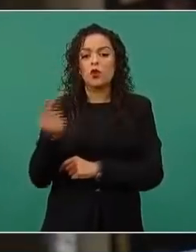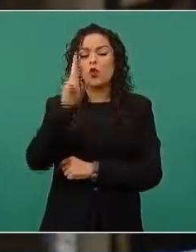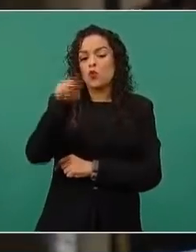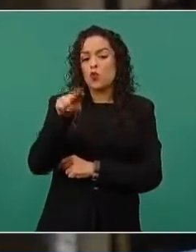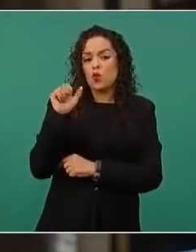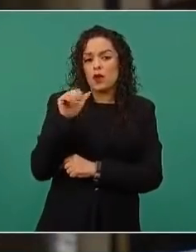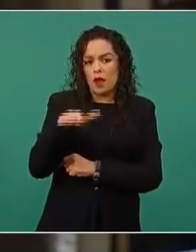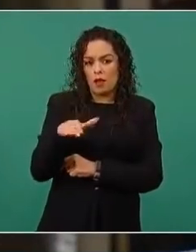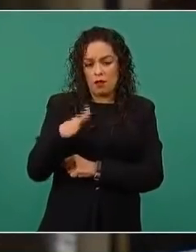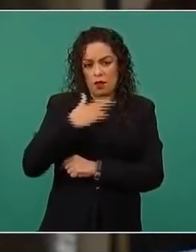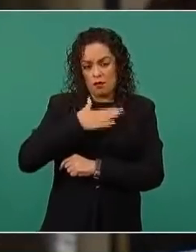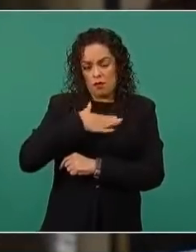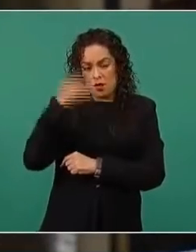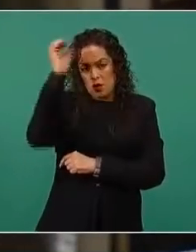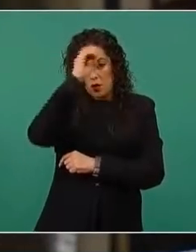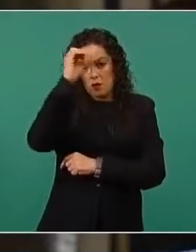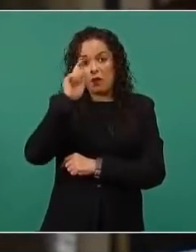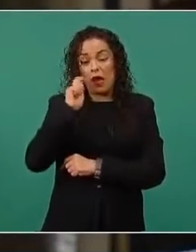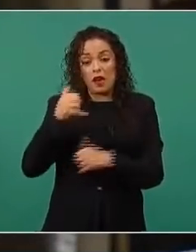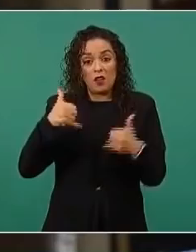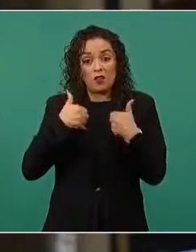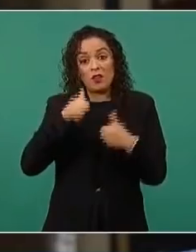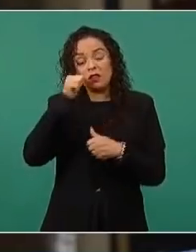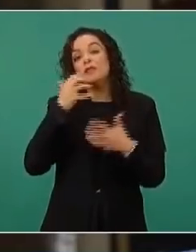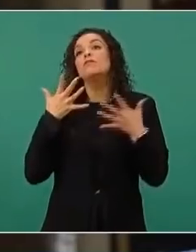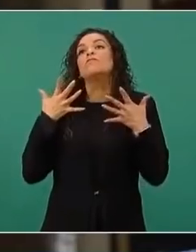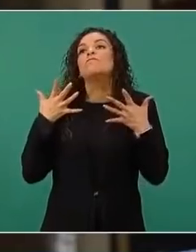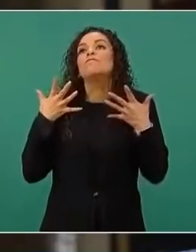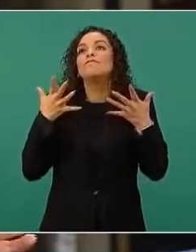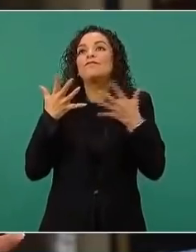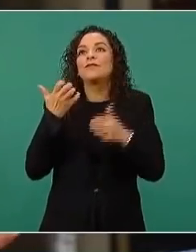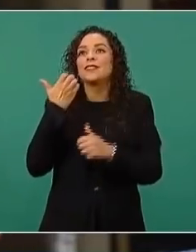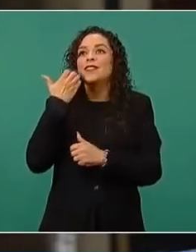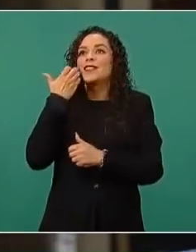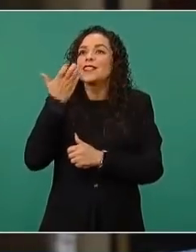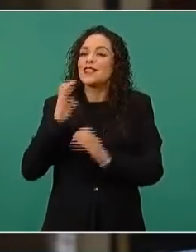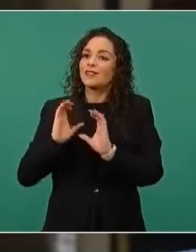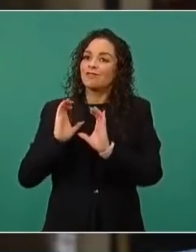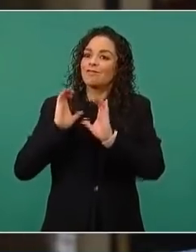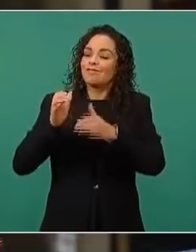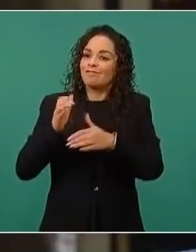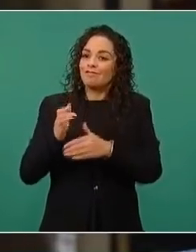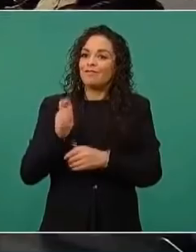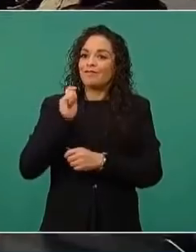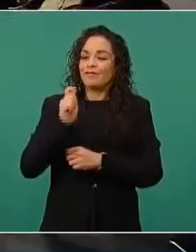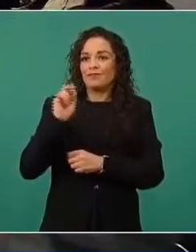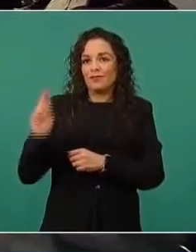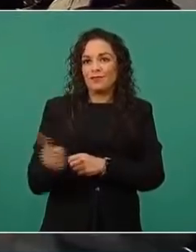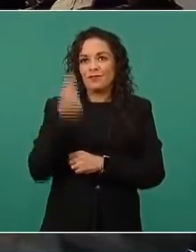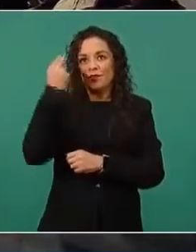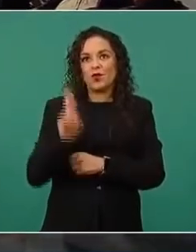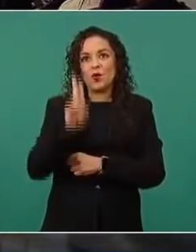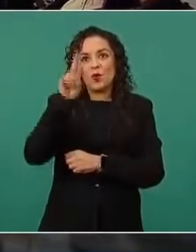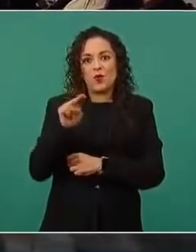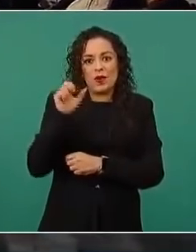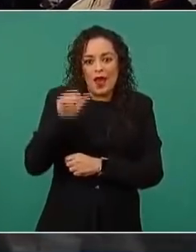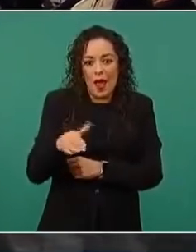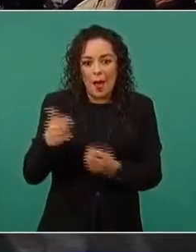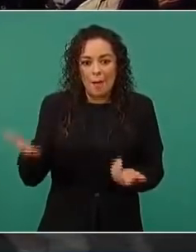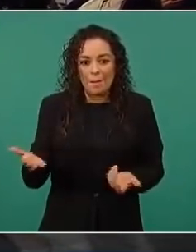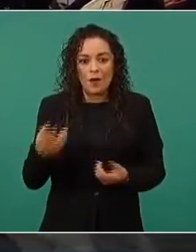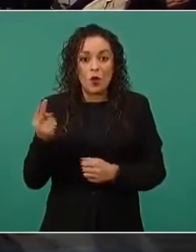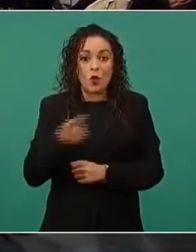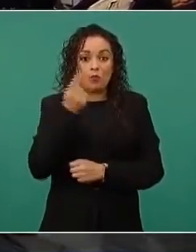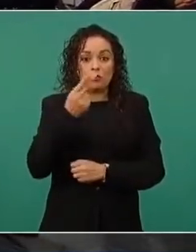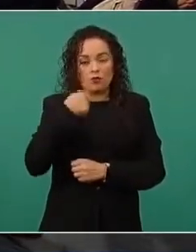los jóvenes siempre se mantiene este deseo, esta esencia viva de querer pertenecer a la Universidad Nacional Autónoma de México. Usted en su momento, yo creo que